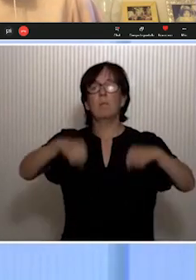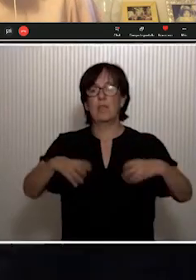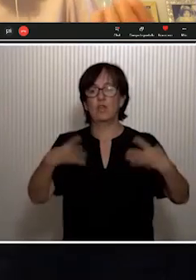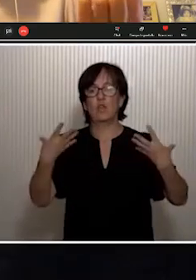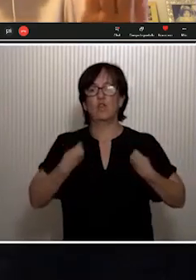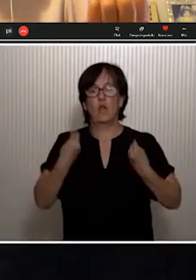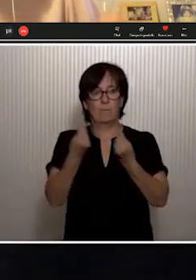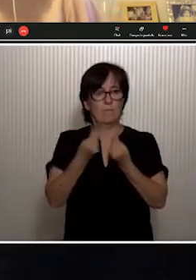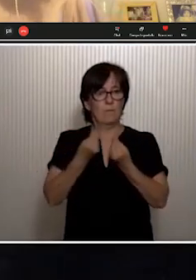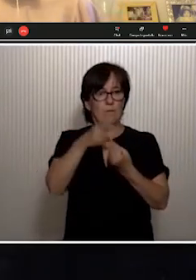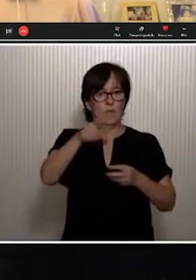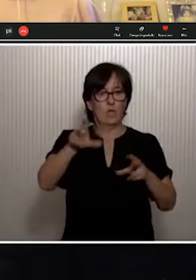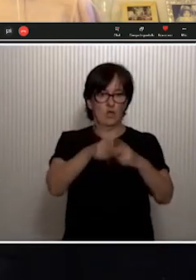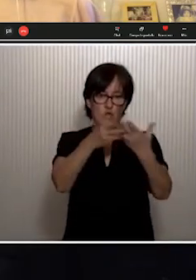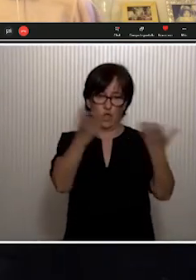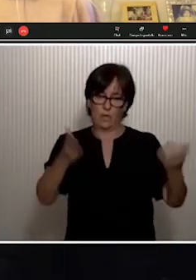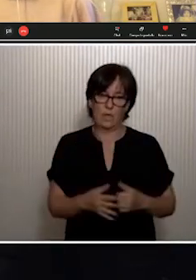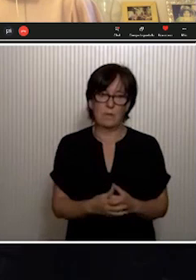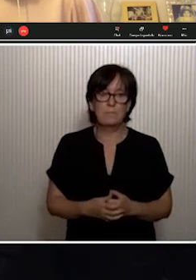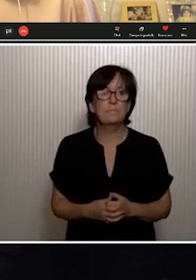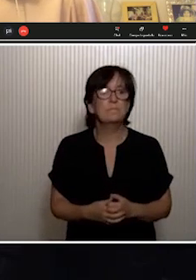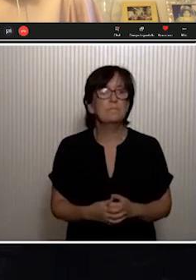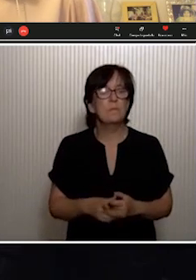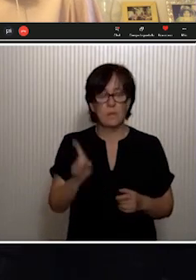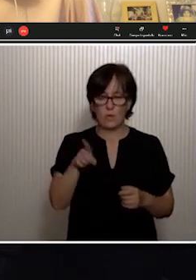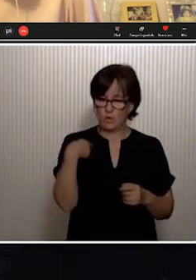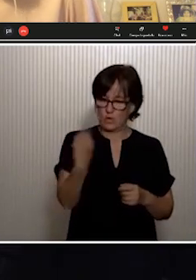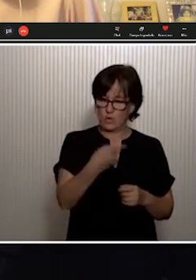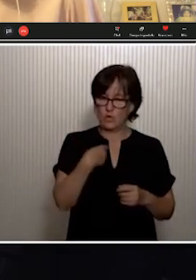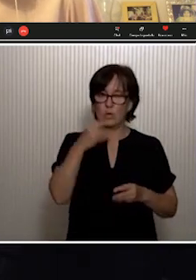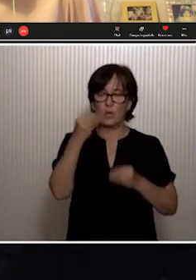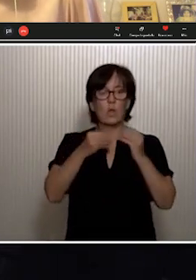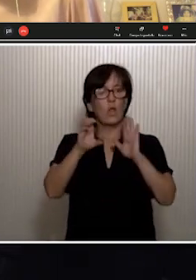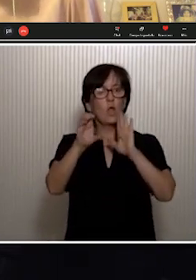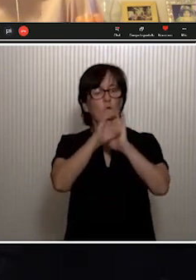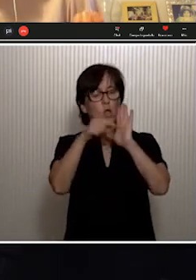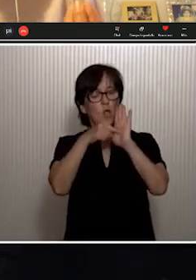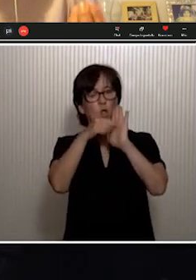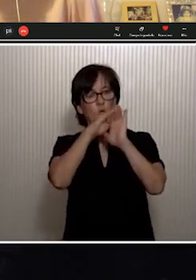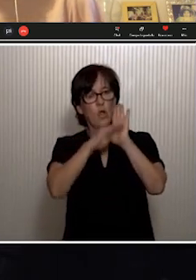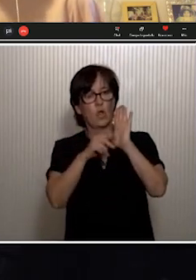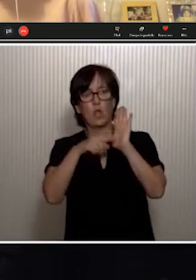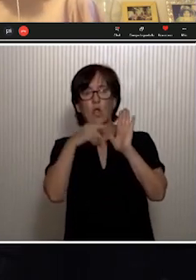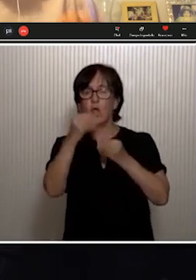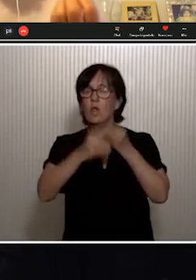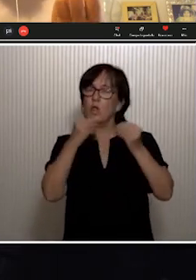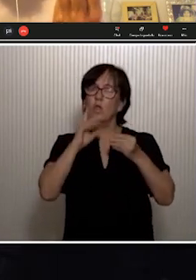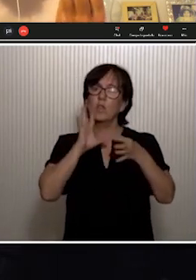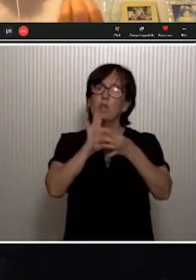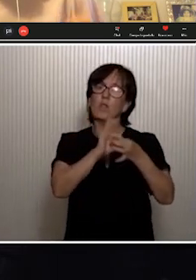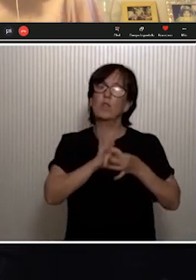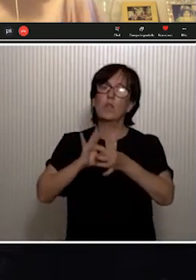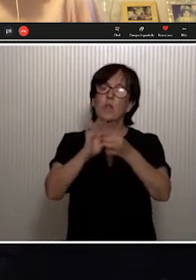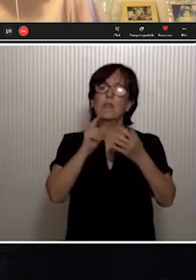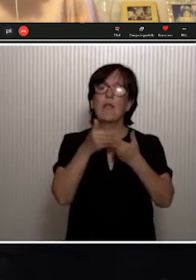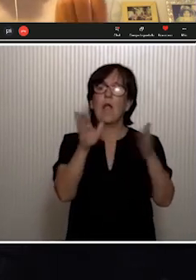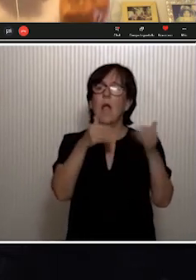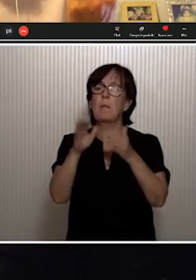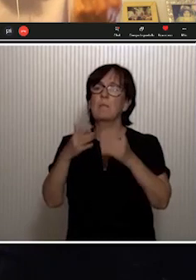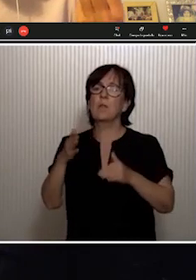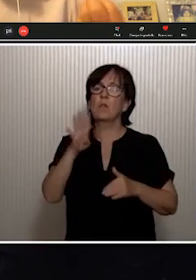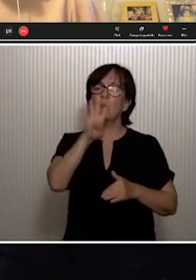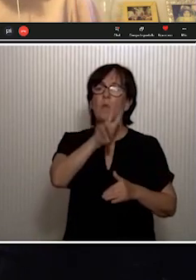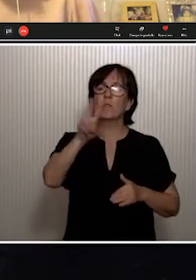trabajas y si es que no han trabajado nada si es que cómo vas a decir apoyo unos presupuestos pero qué presupuestos si no tenemos ni el techo de gasto no